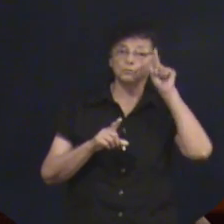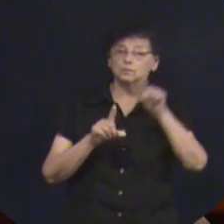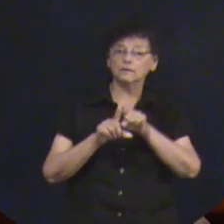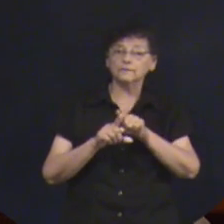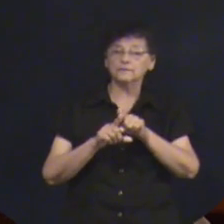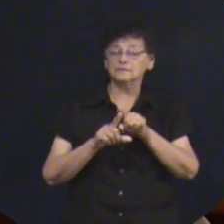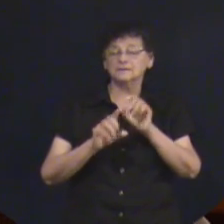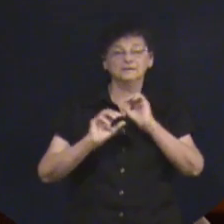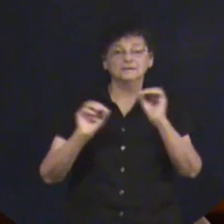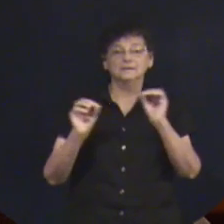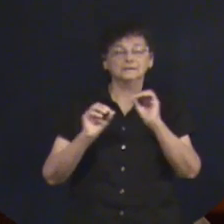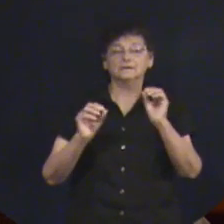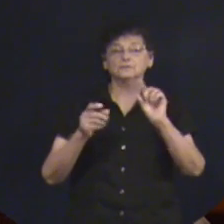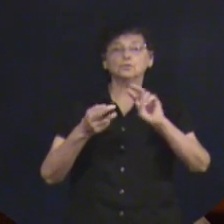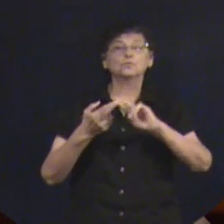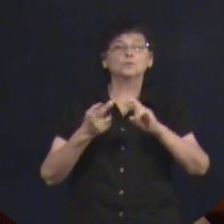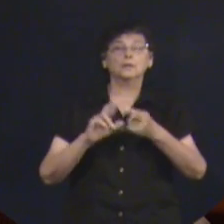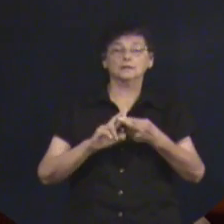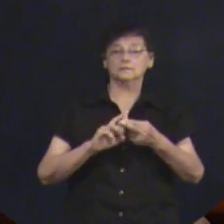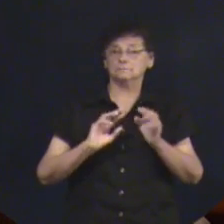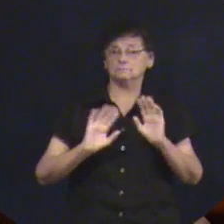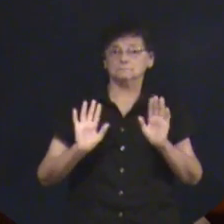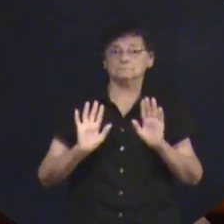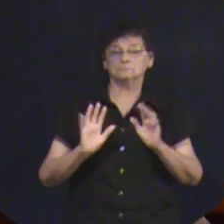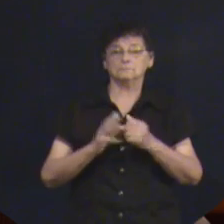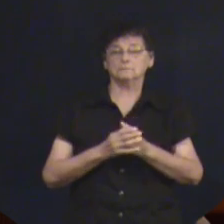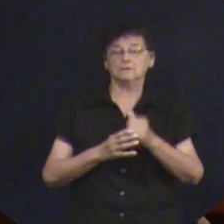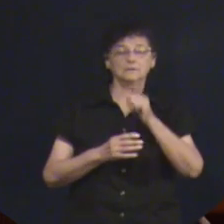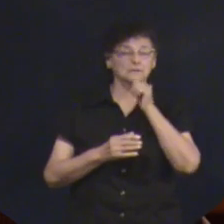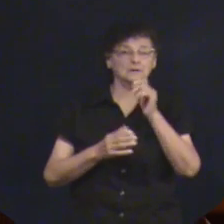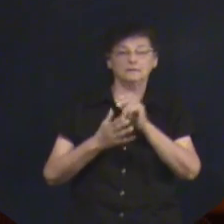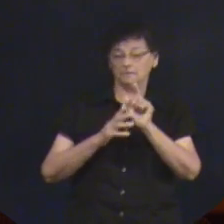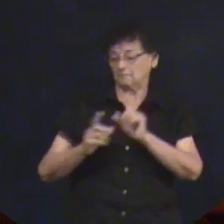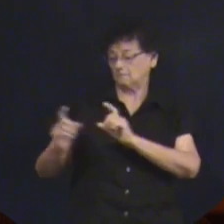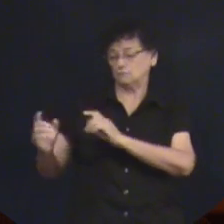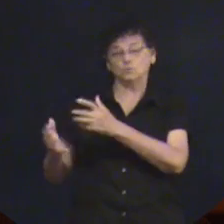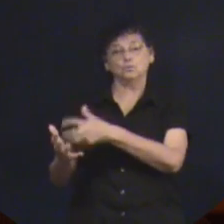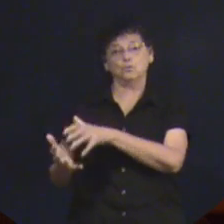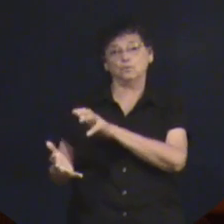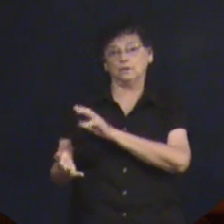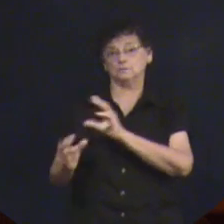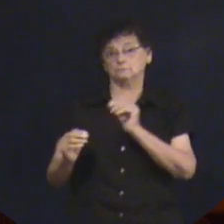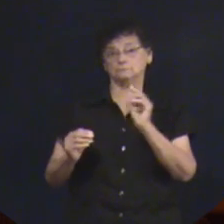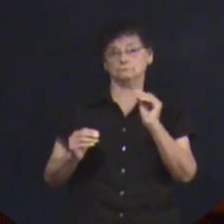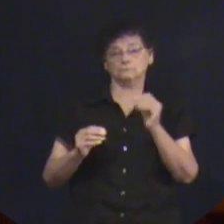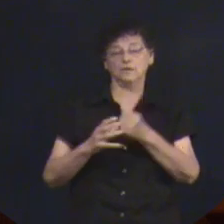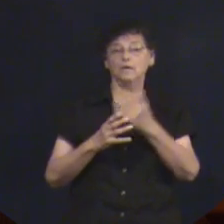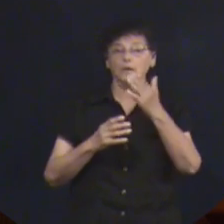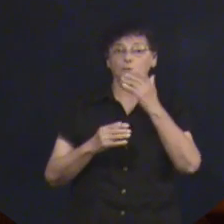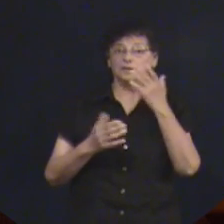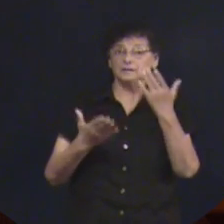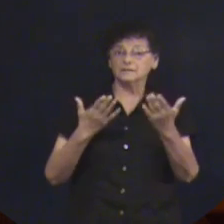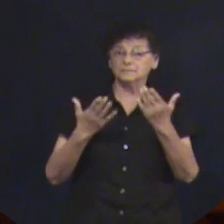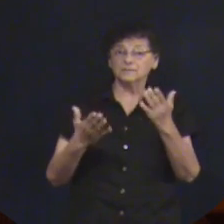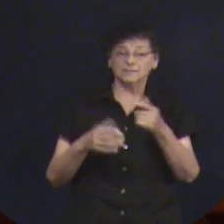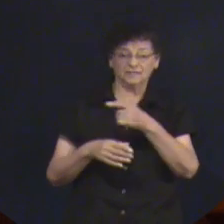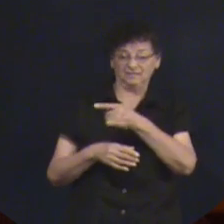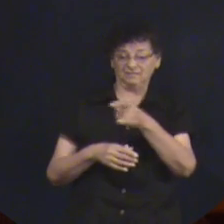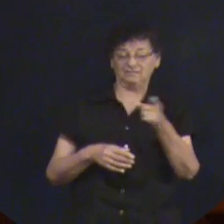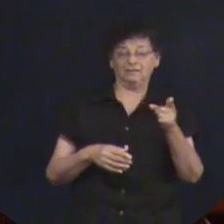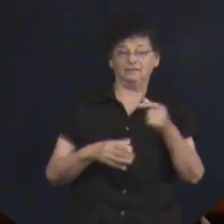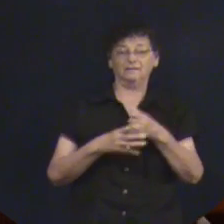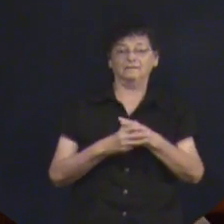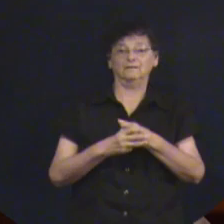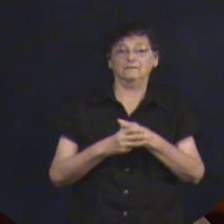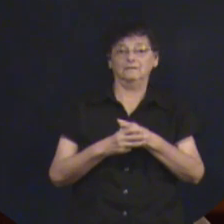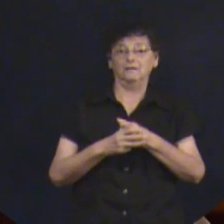hermanos, ni a tus parientes, ni a los vecinos ricos, porque puede ser que